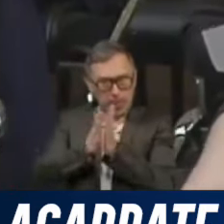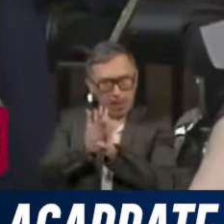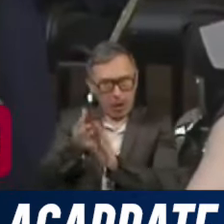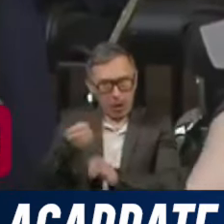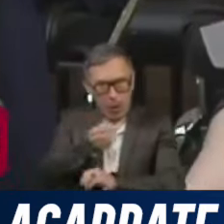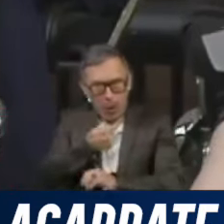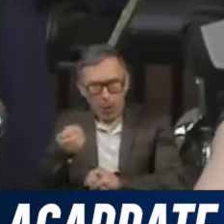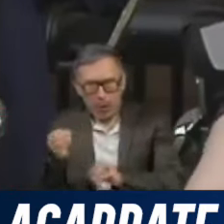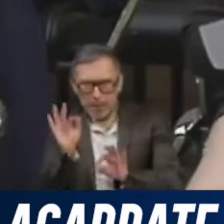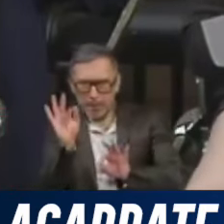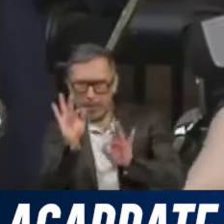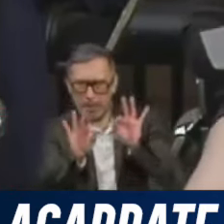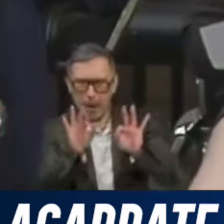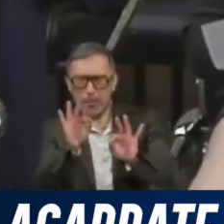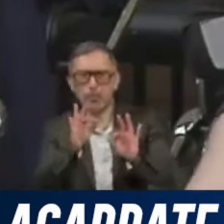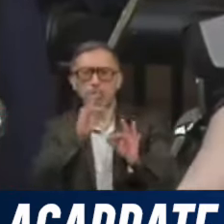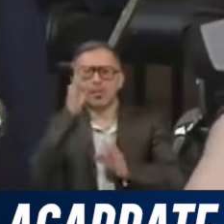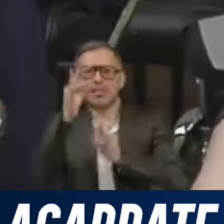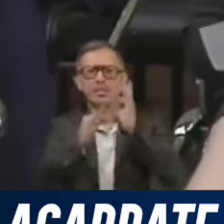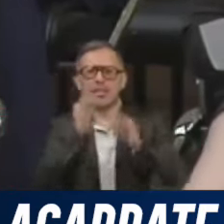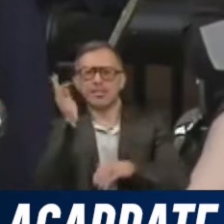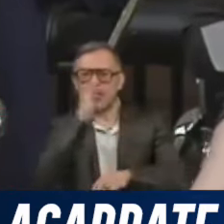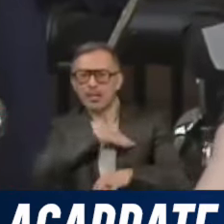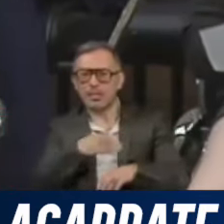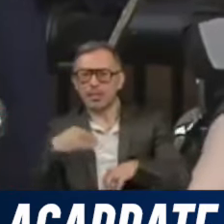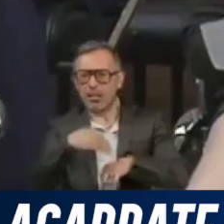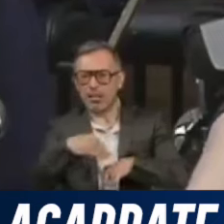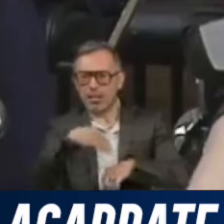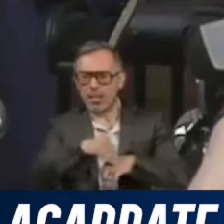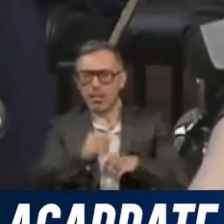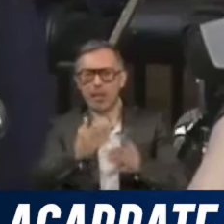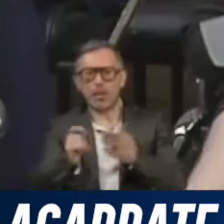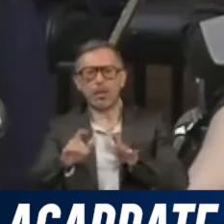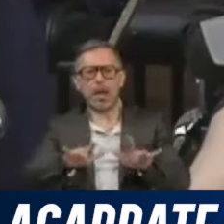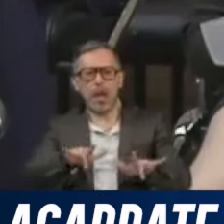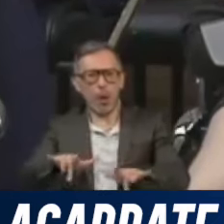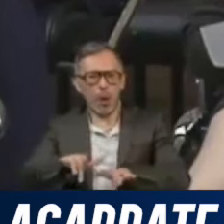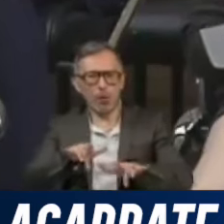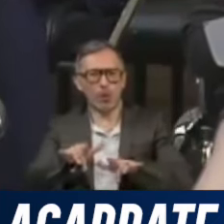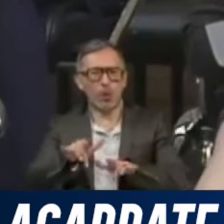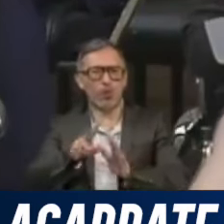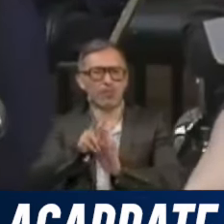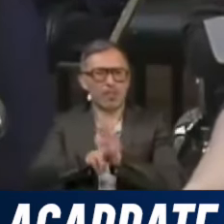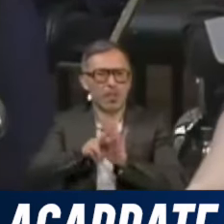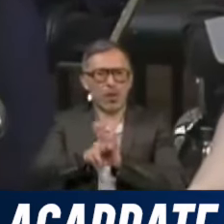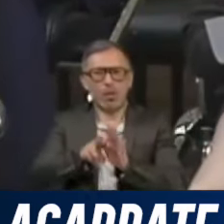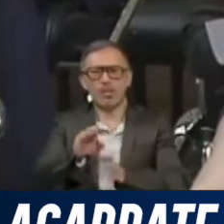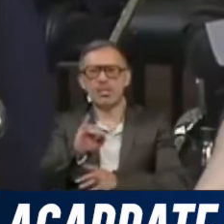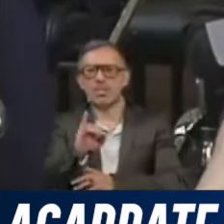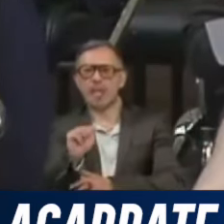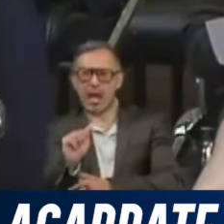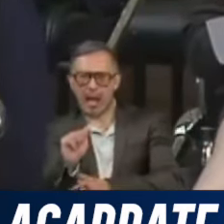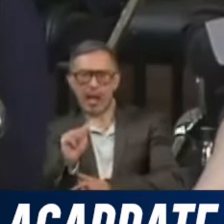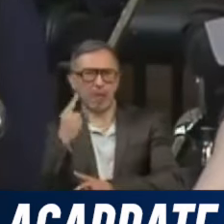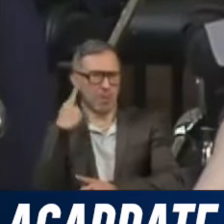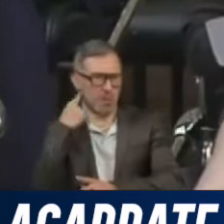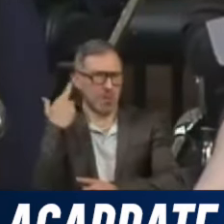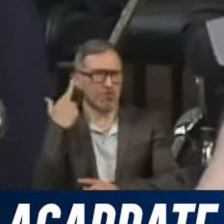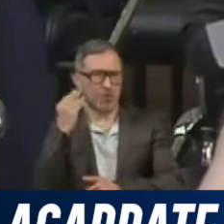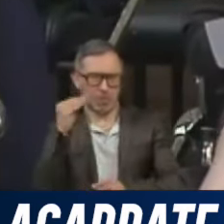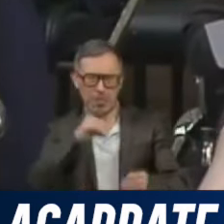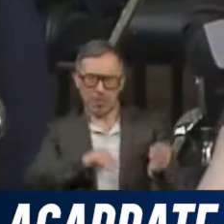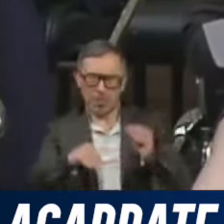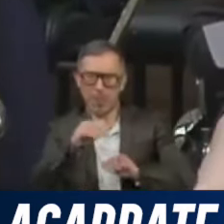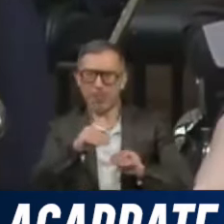sistemática de noticias falsas En plataformas la alteración de audios o videos con Inteligencia artificial por mencionar algunos son